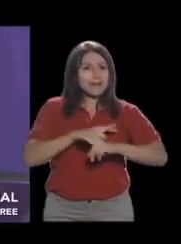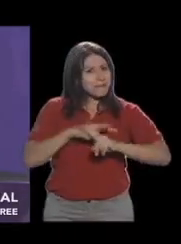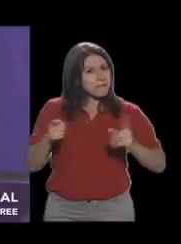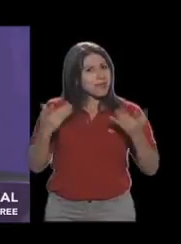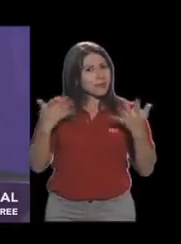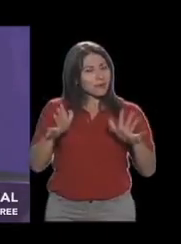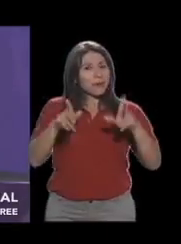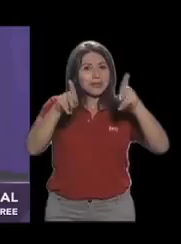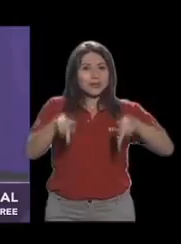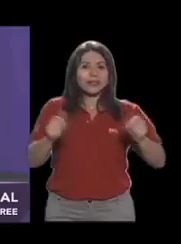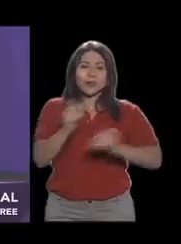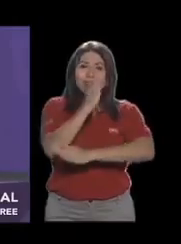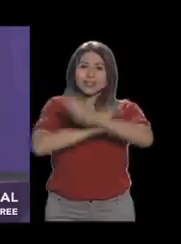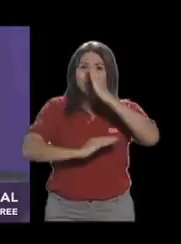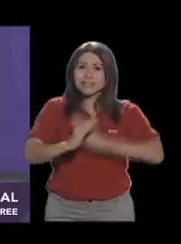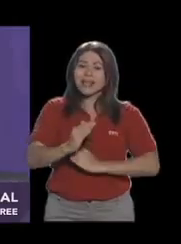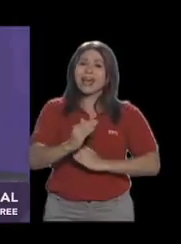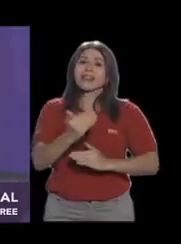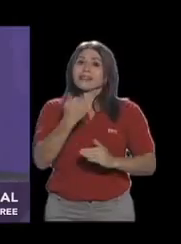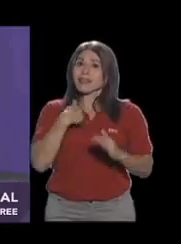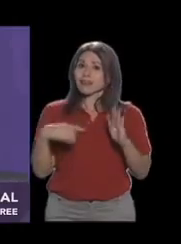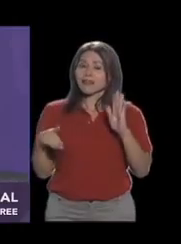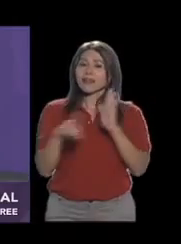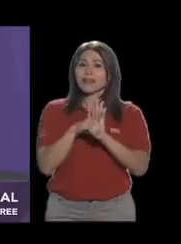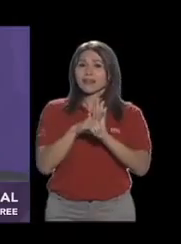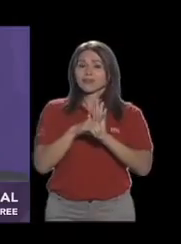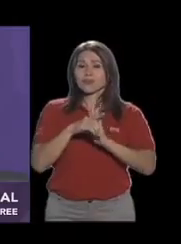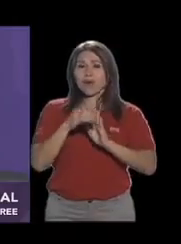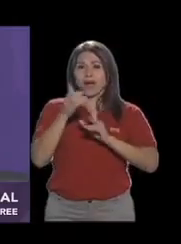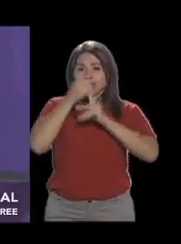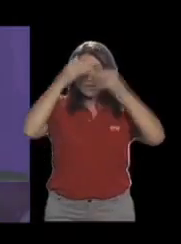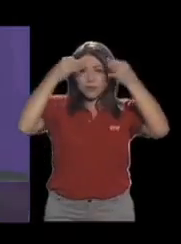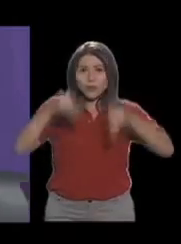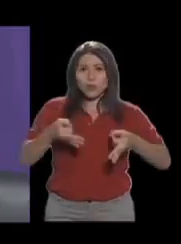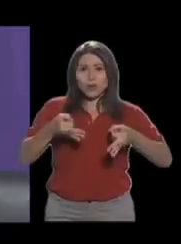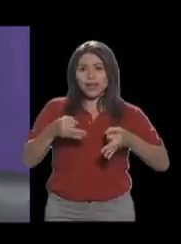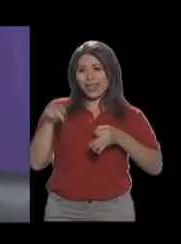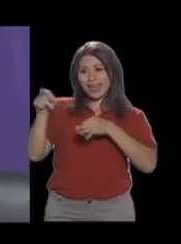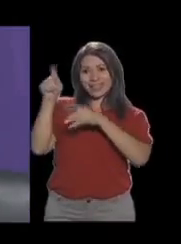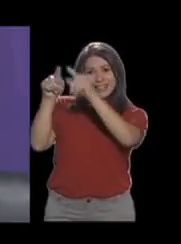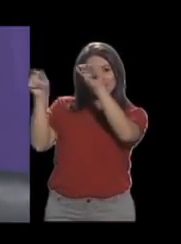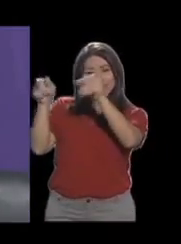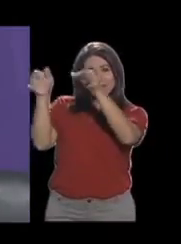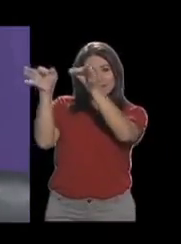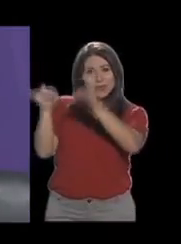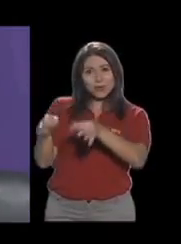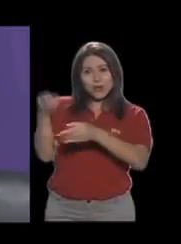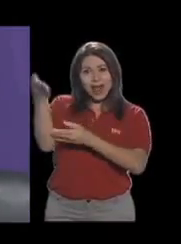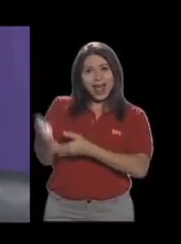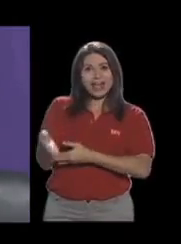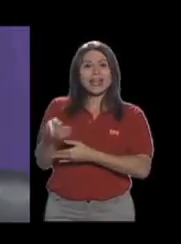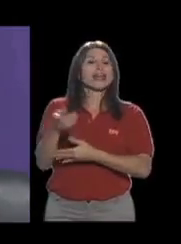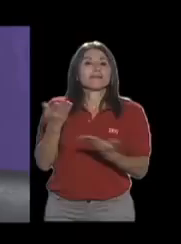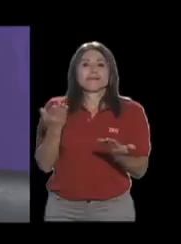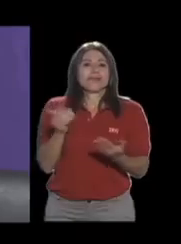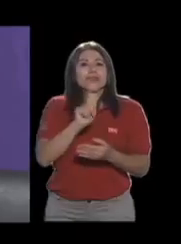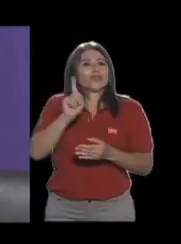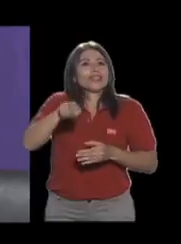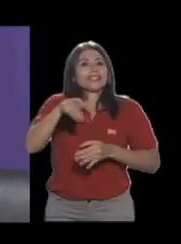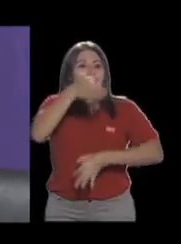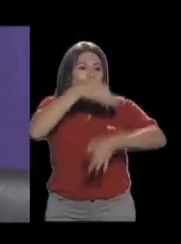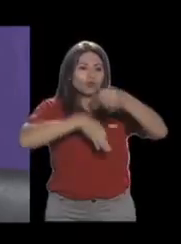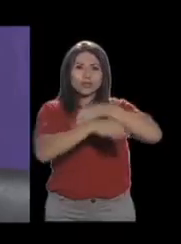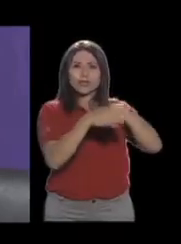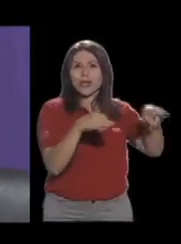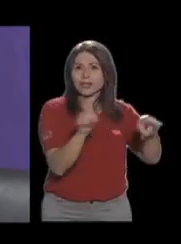con discapacidad, esta figura no tiene cabida porque lo que requieren es un apoyo, no una sustitución. Entonces, la figura de la curatela, tal